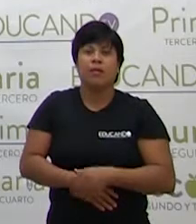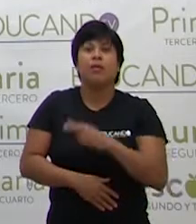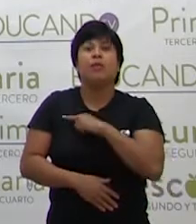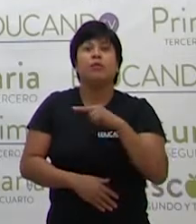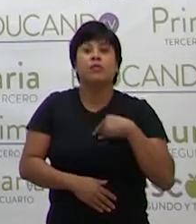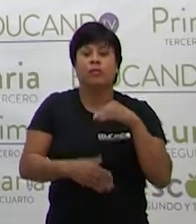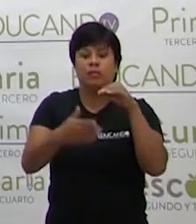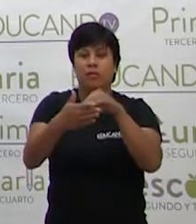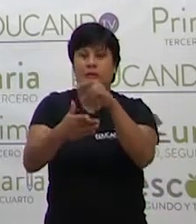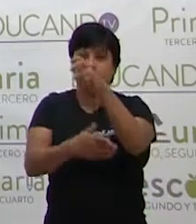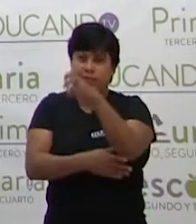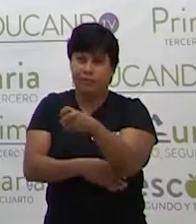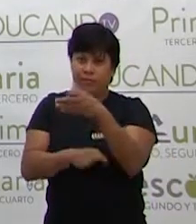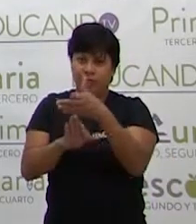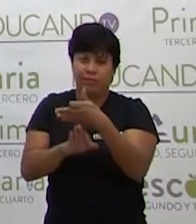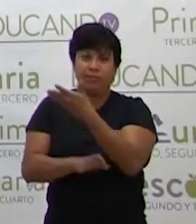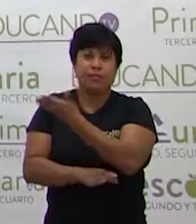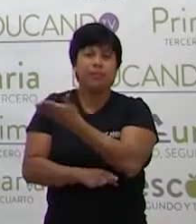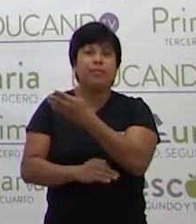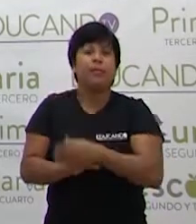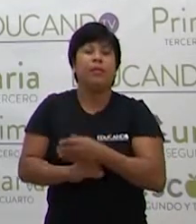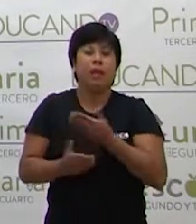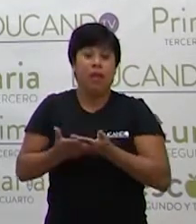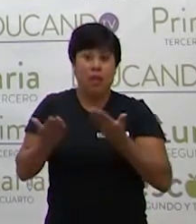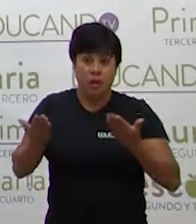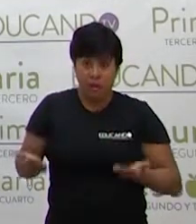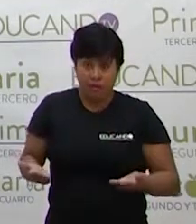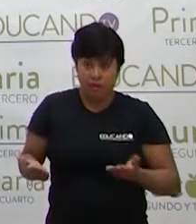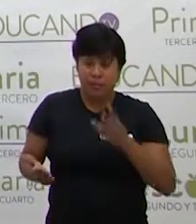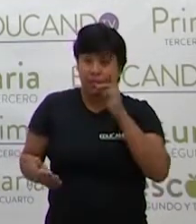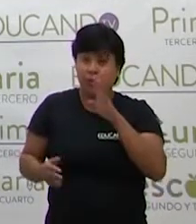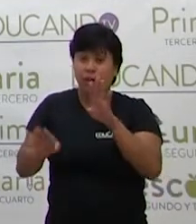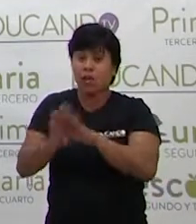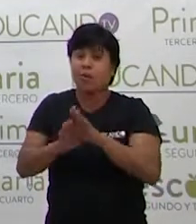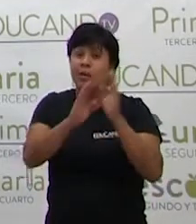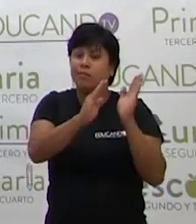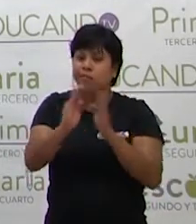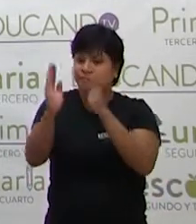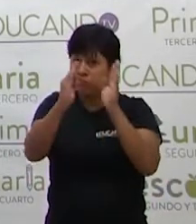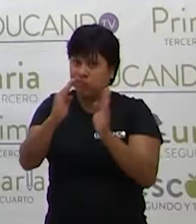poner por aquí. Ahora sí, ya ordenando